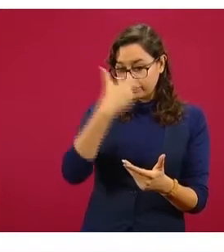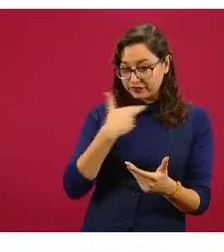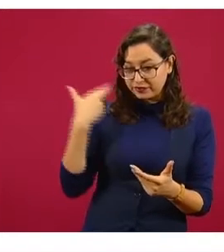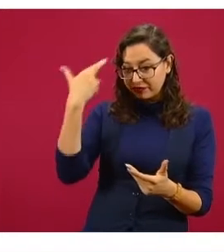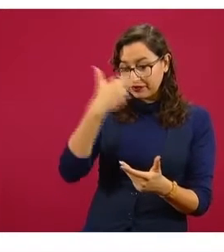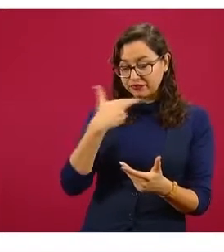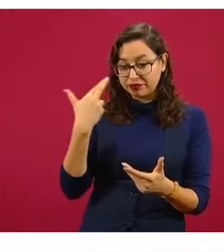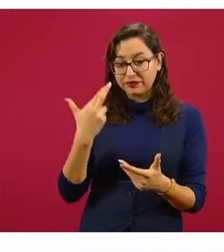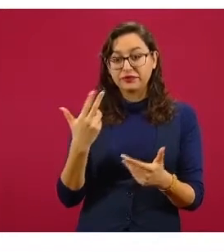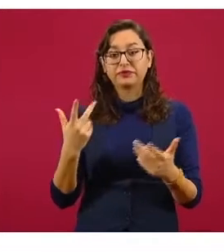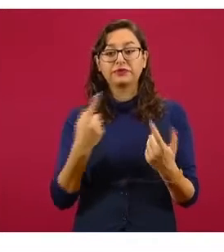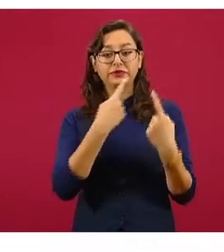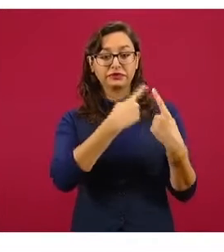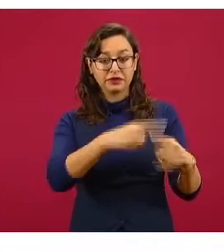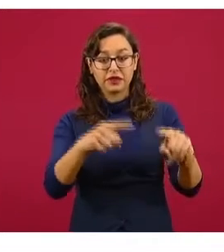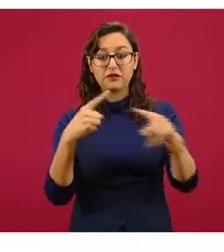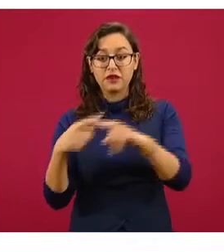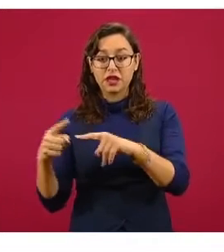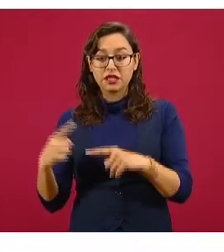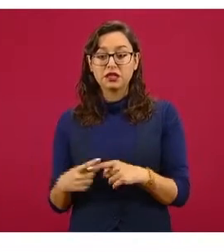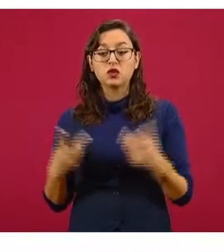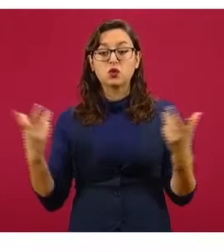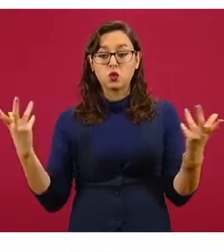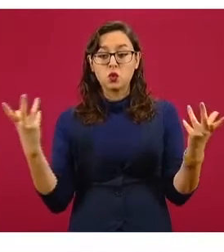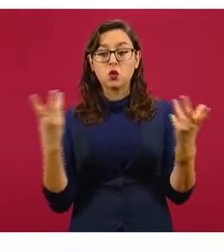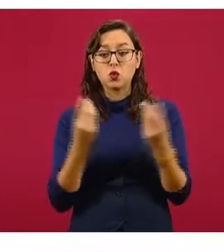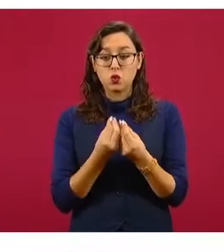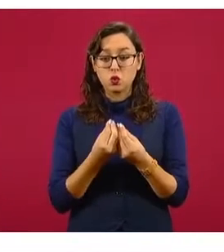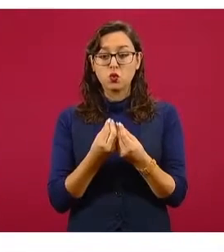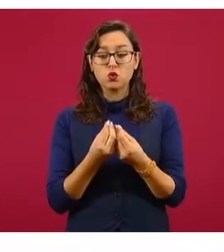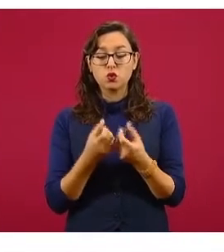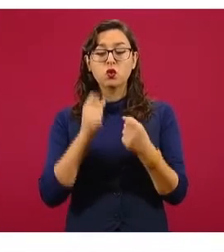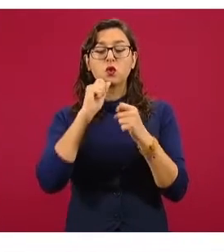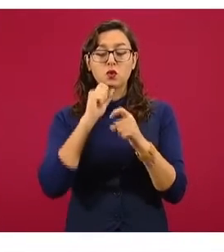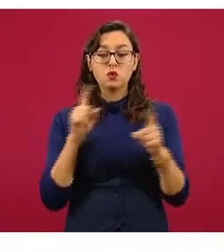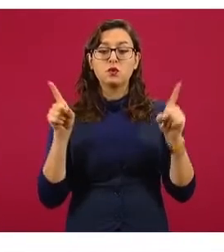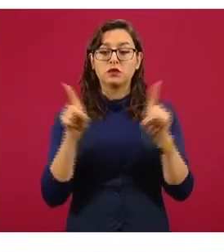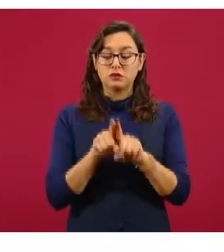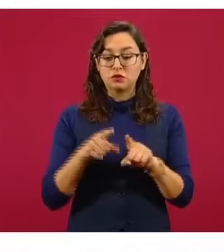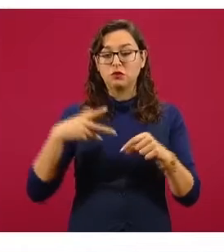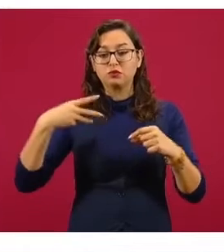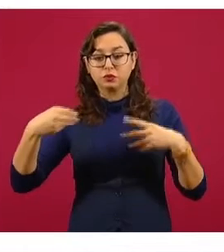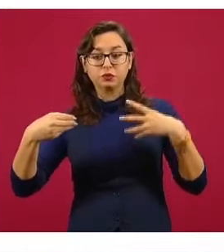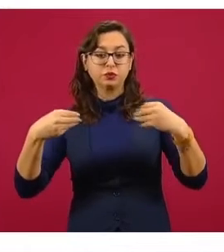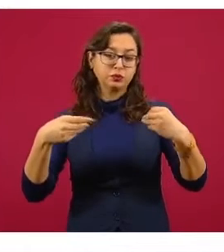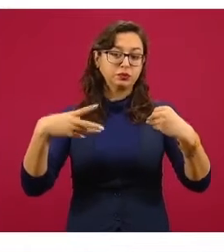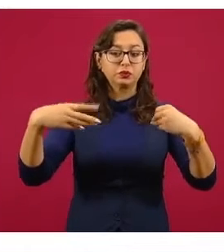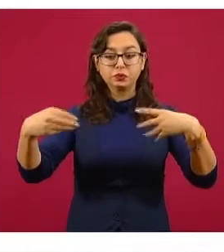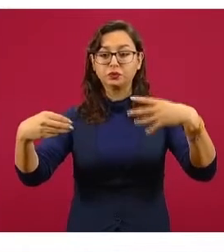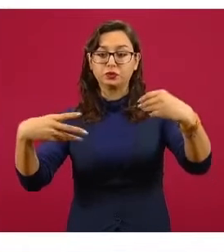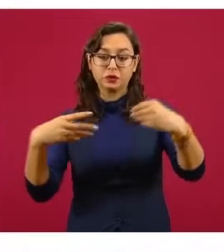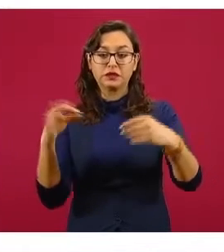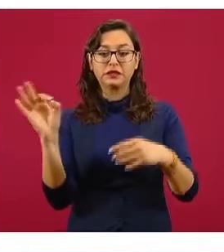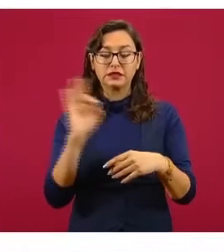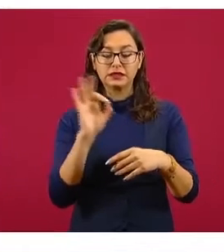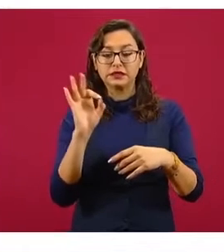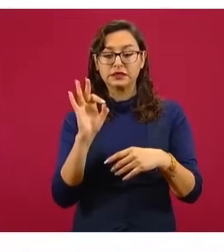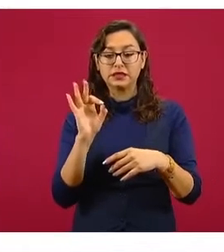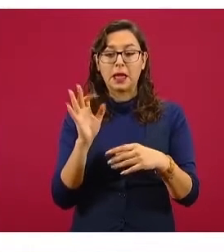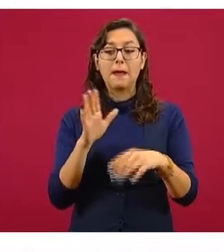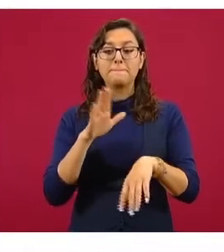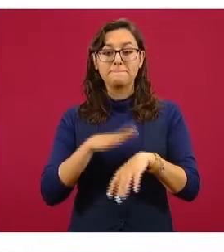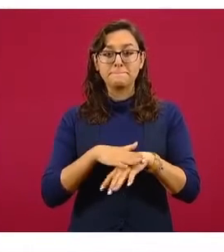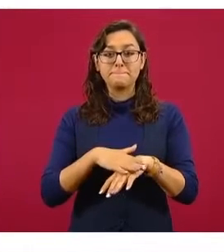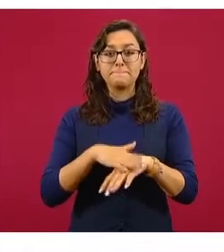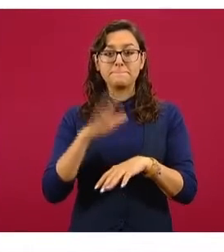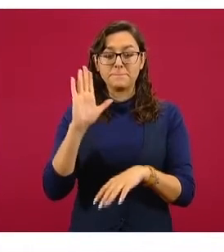la confluencia de varios casos y estos casos desde luego están relacionados unos con otros. La probabilidad de encontrar positividad, es